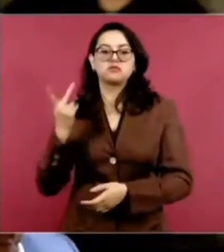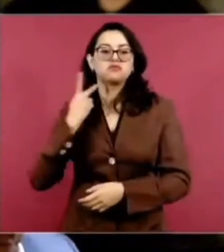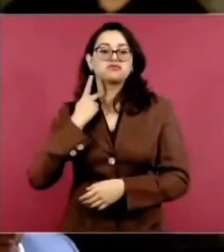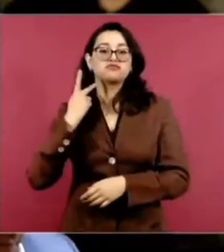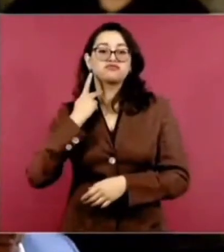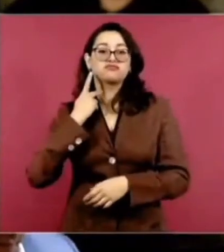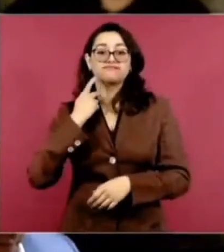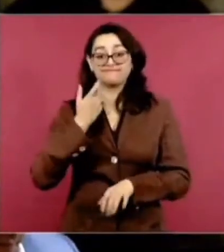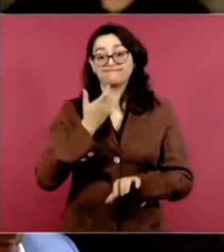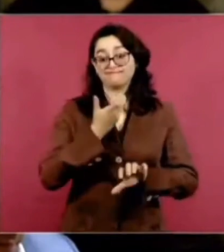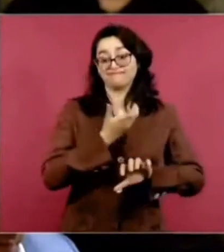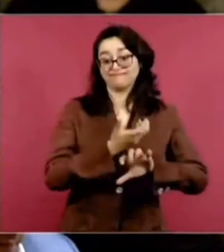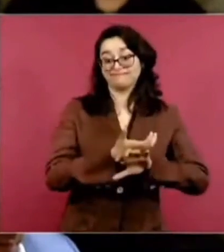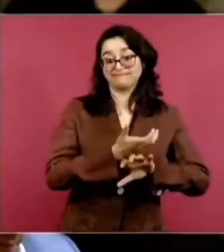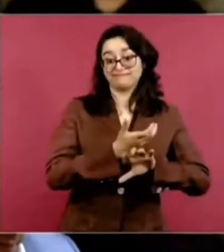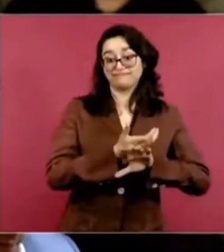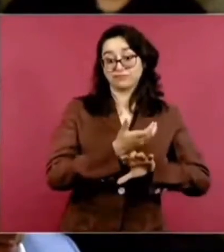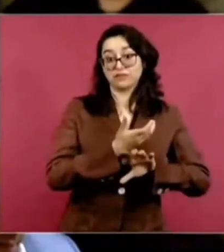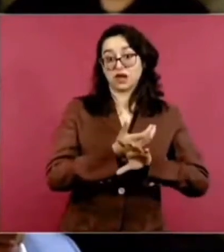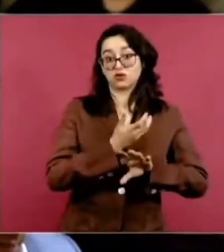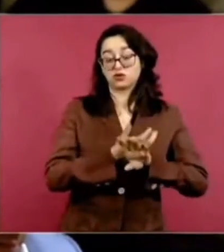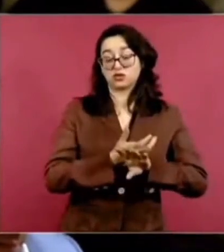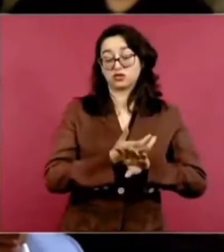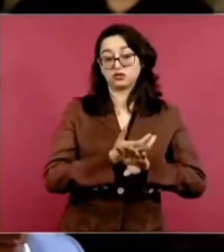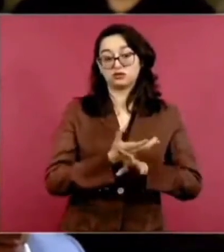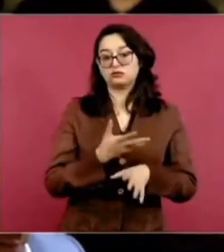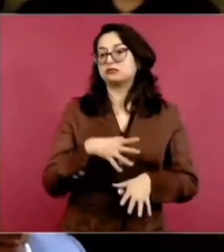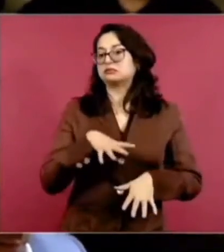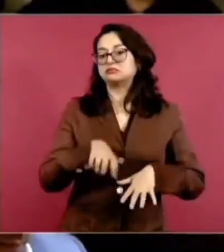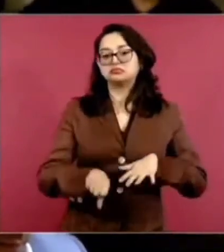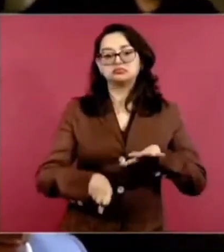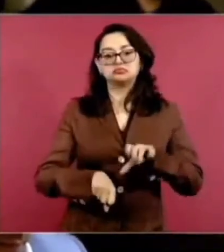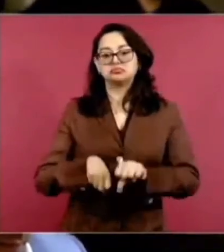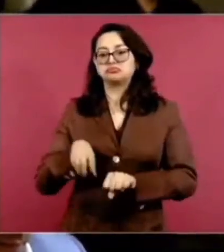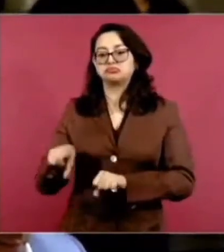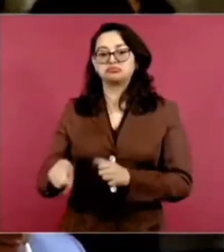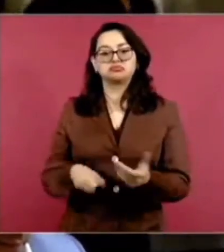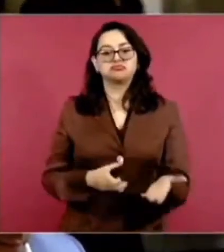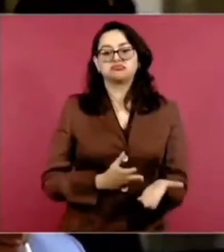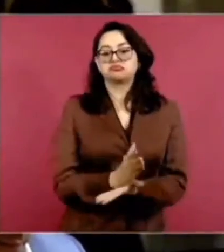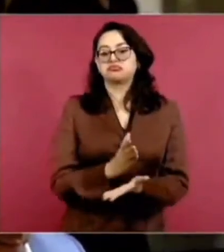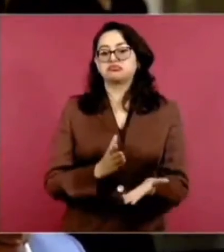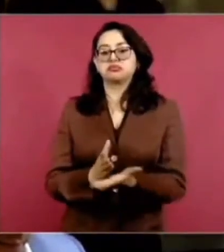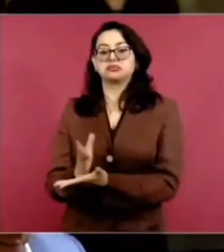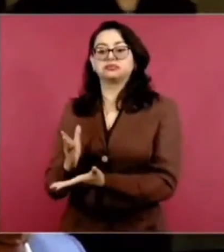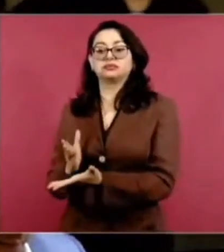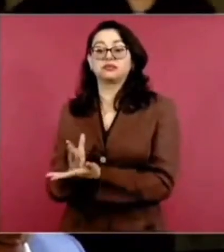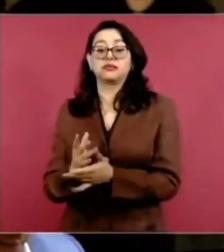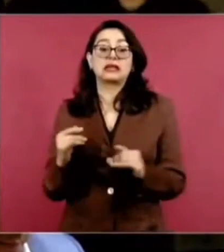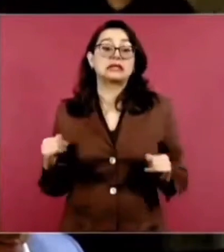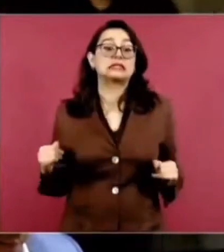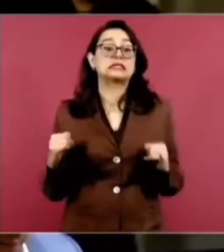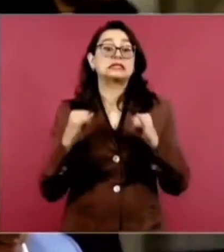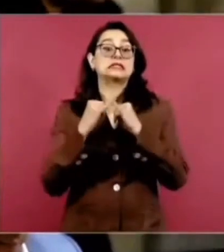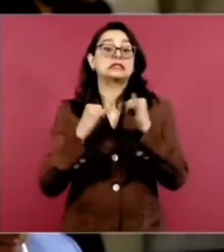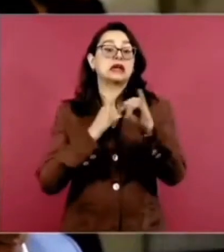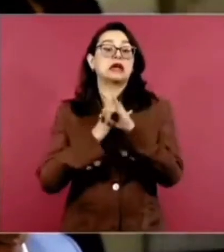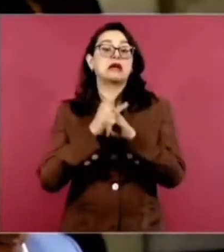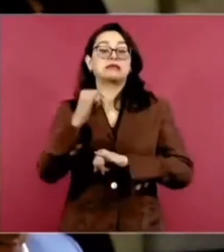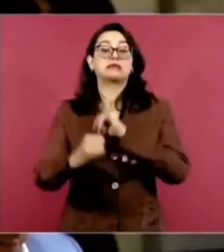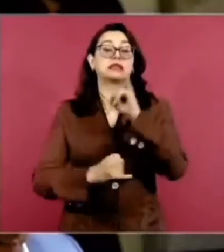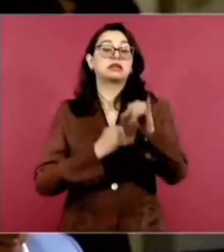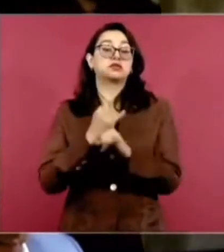económica a través de diferentes instancias supuestamente internacionales, pero sabemos que los Estados Unidos son los que están detrás de